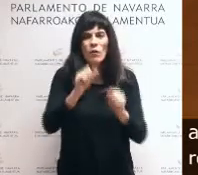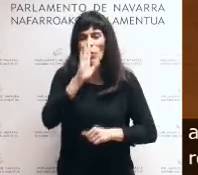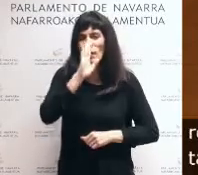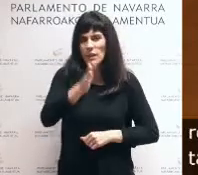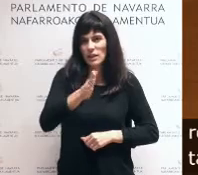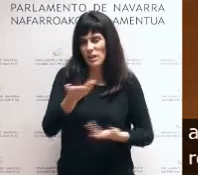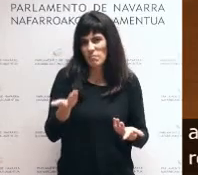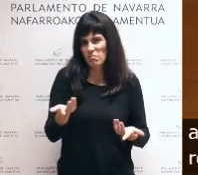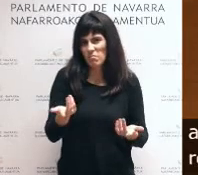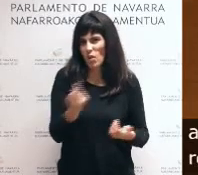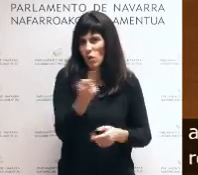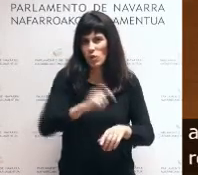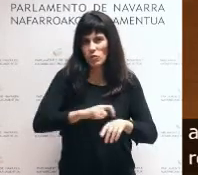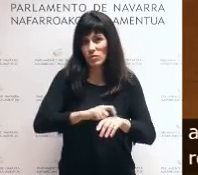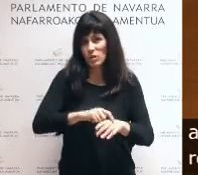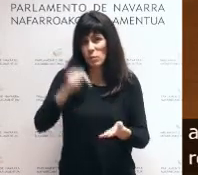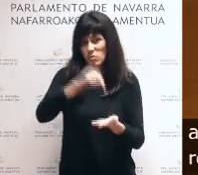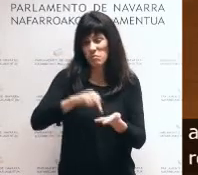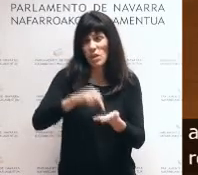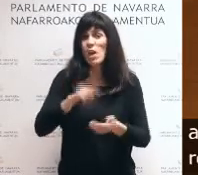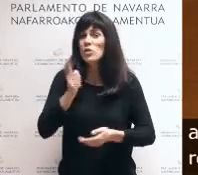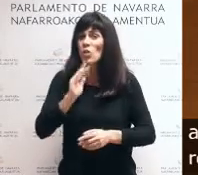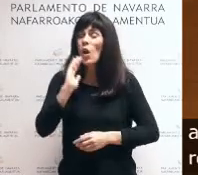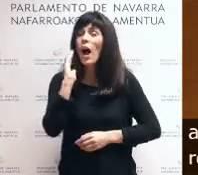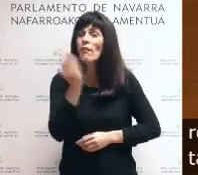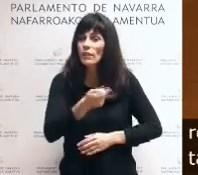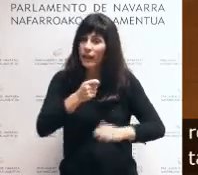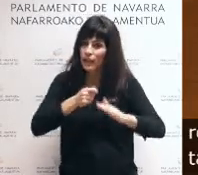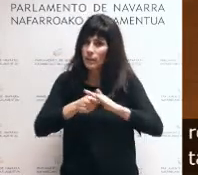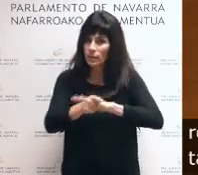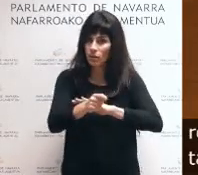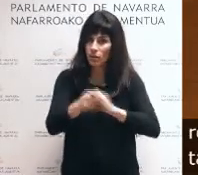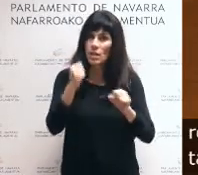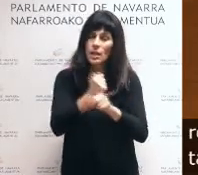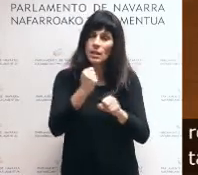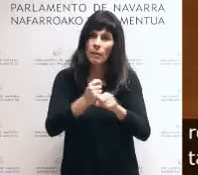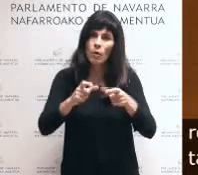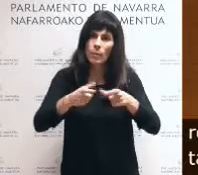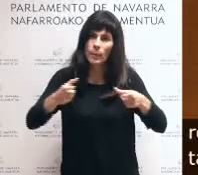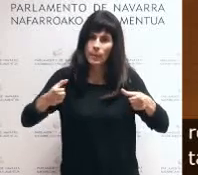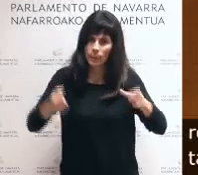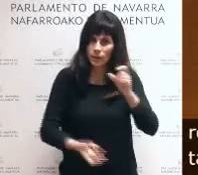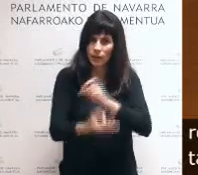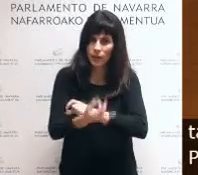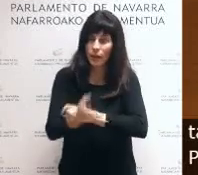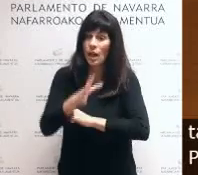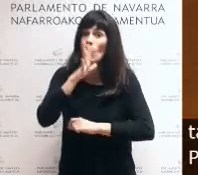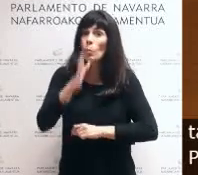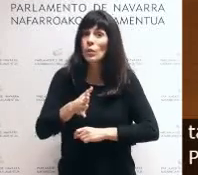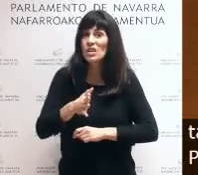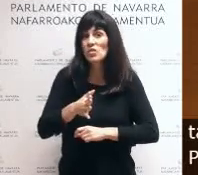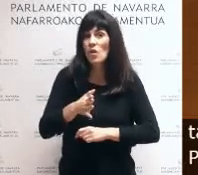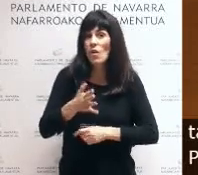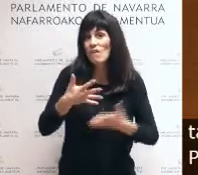de tributación, lo único que penaliza es la inversión y la creación de empleo. Por eso, esa nueva muletilla sobre las rentas de